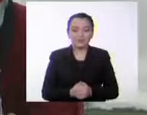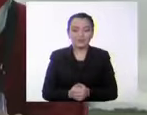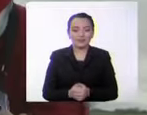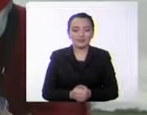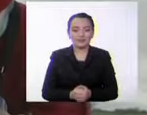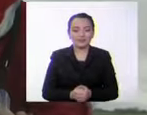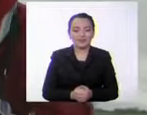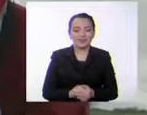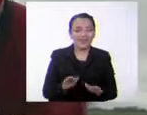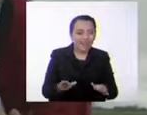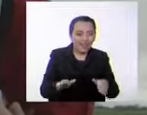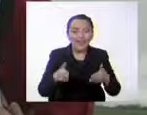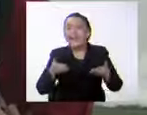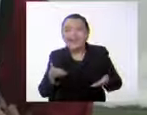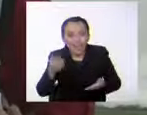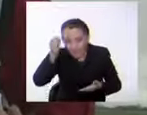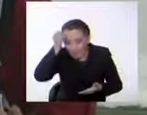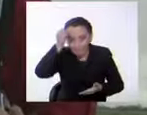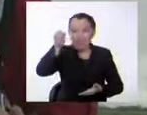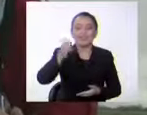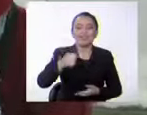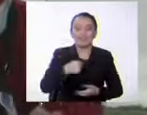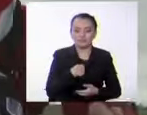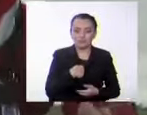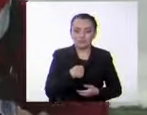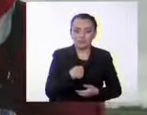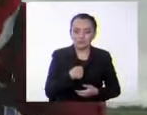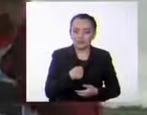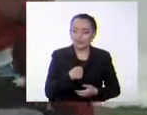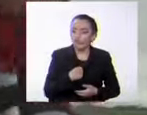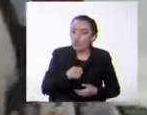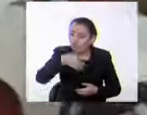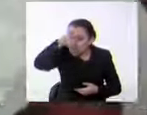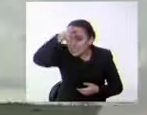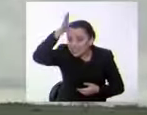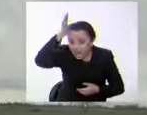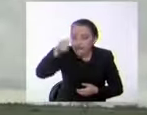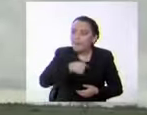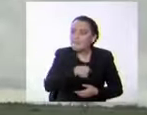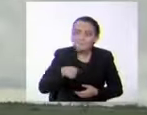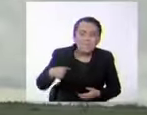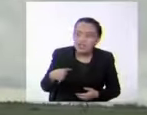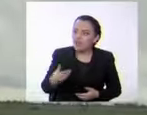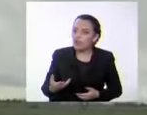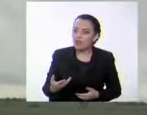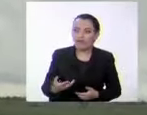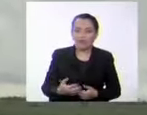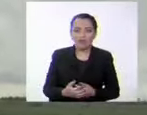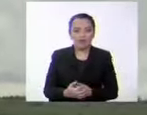¿Qué te parece, chunchullo? Soy Chambimbe. ¡Ay, por eso!